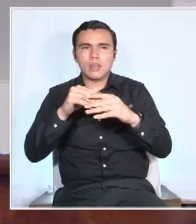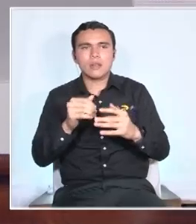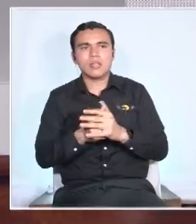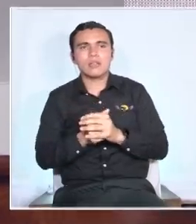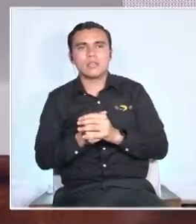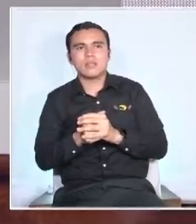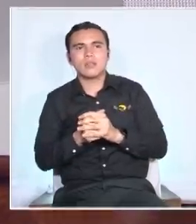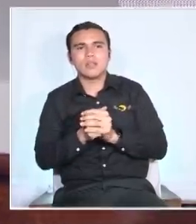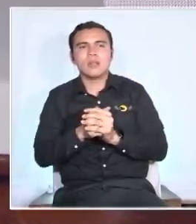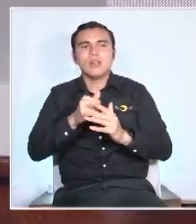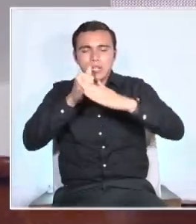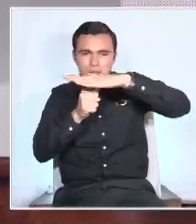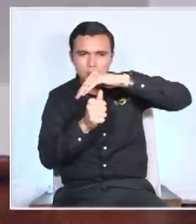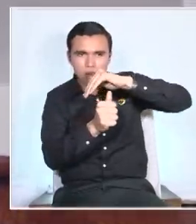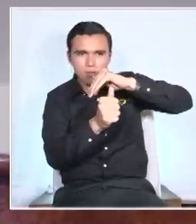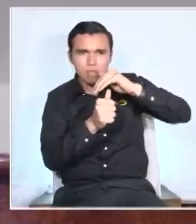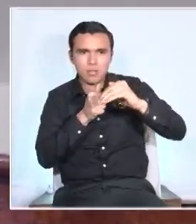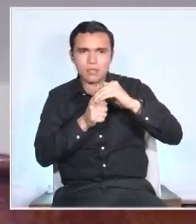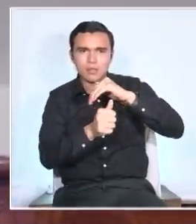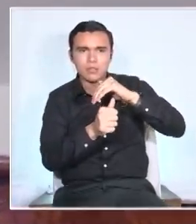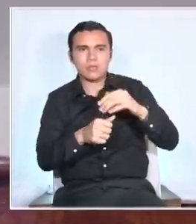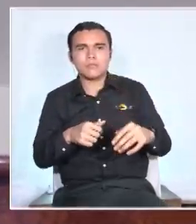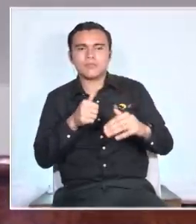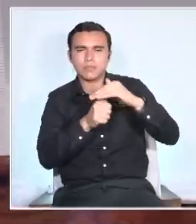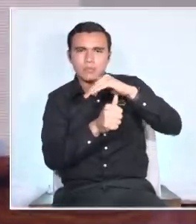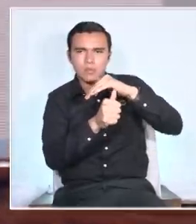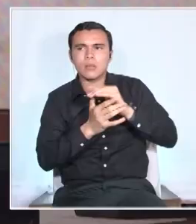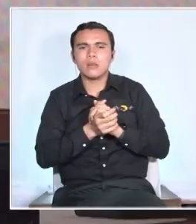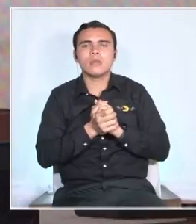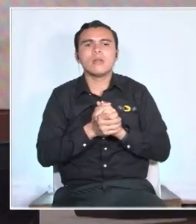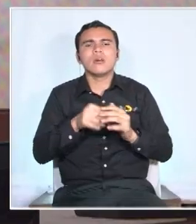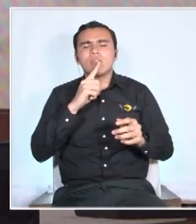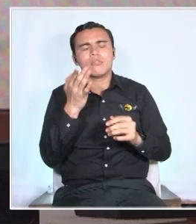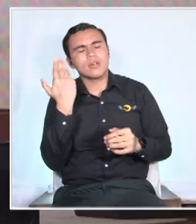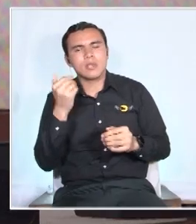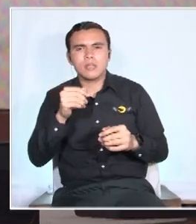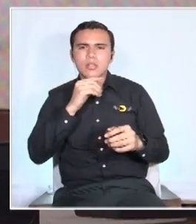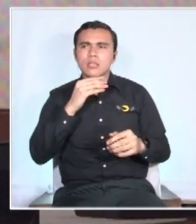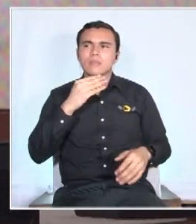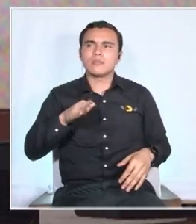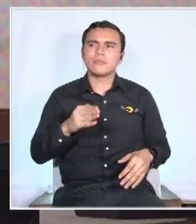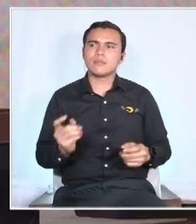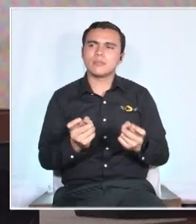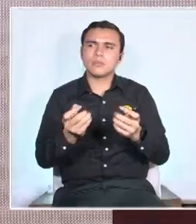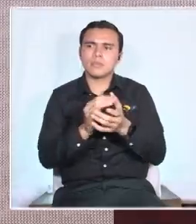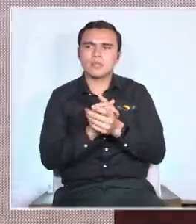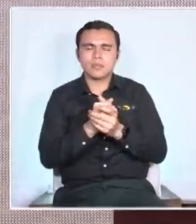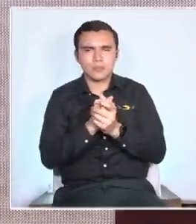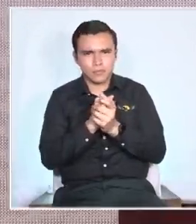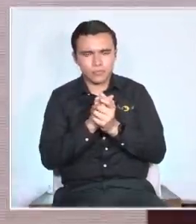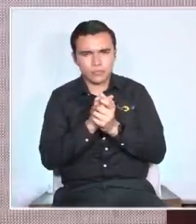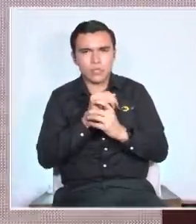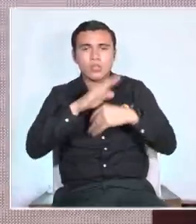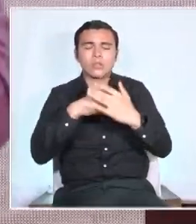¿qué haces aquí, Elías? Y le soltó una mentira, como si él puede mentirle a Dios. Y le dijo: Señor, de